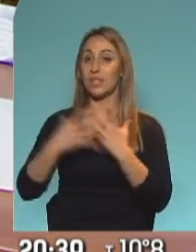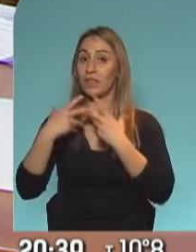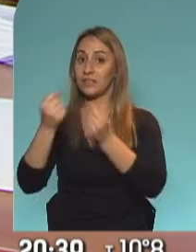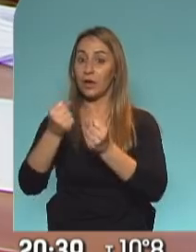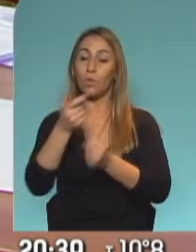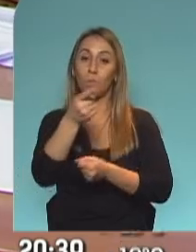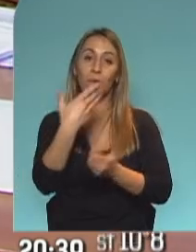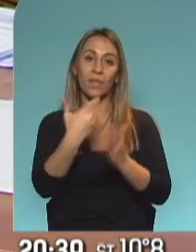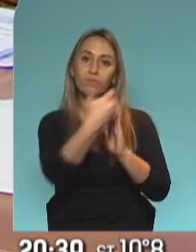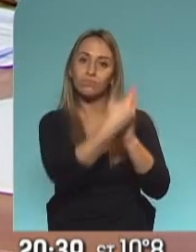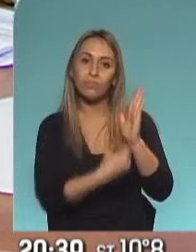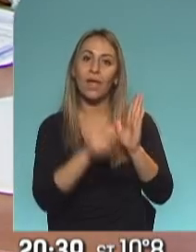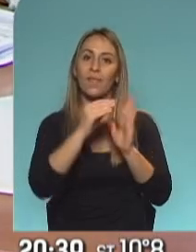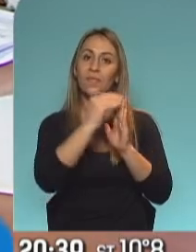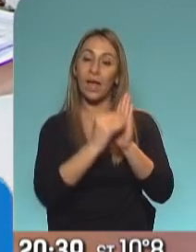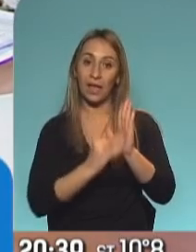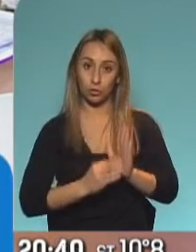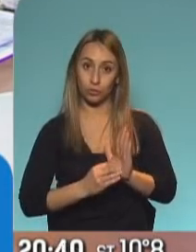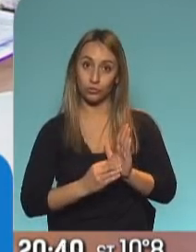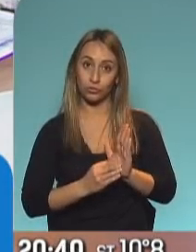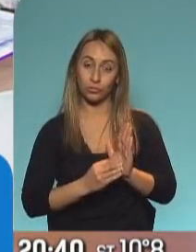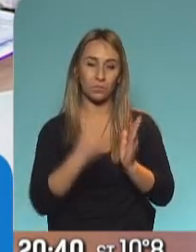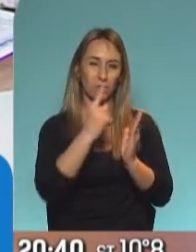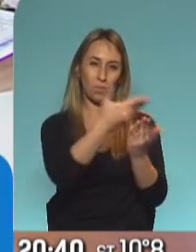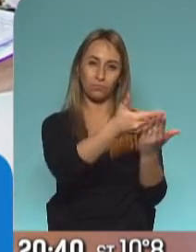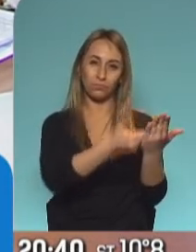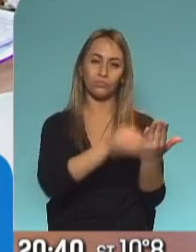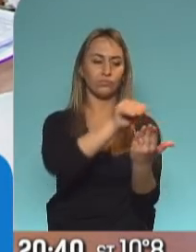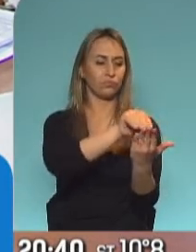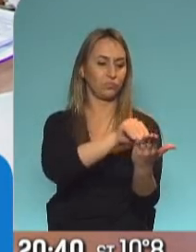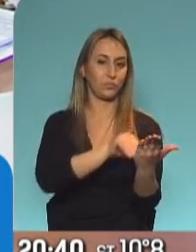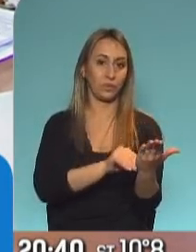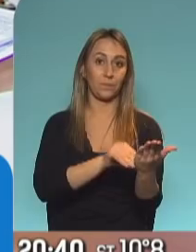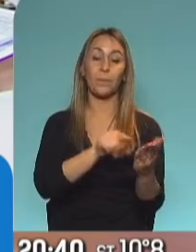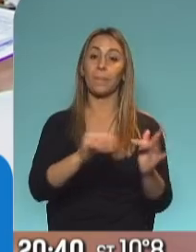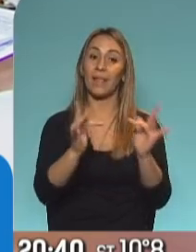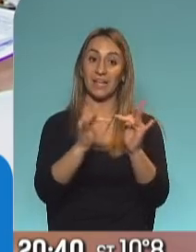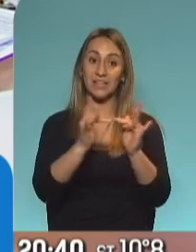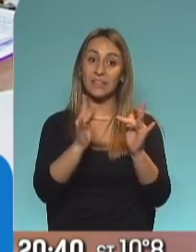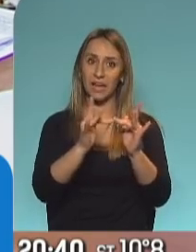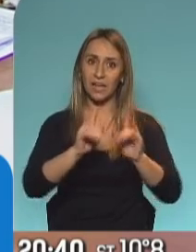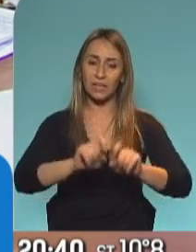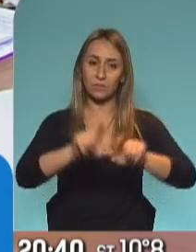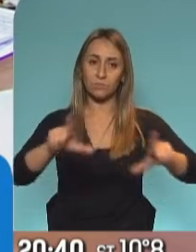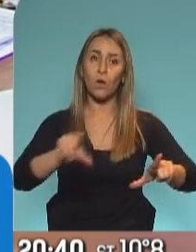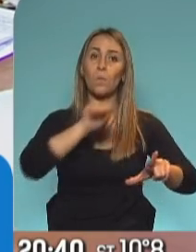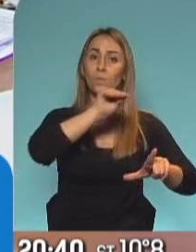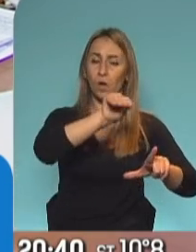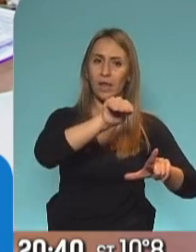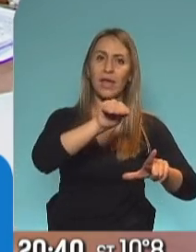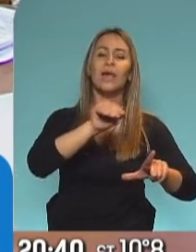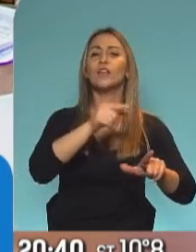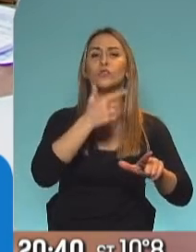llenando los datos en ese formulario, que puede hacer a través de la página, metiéndose, poniendo Sumar, fácilmente